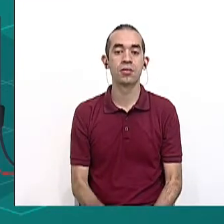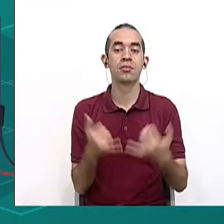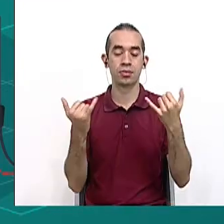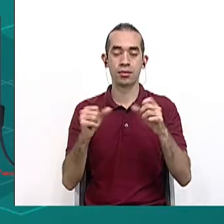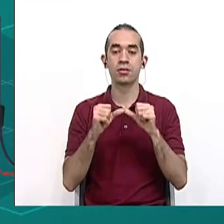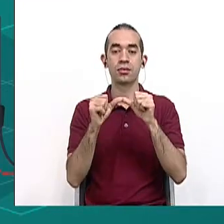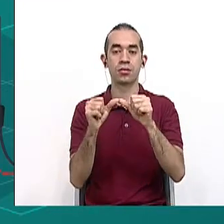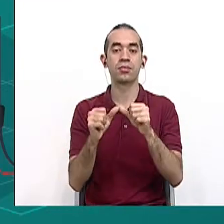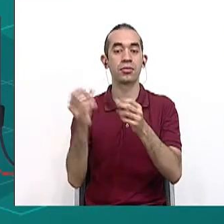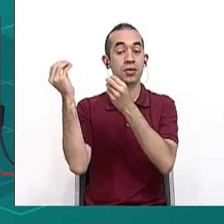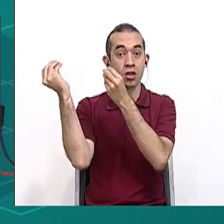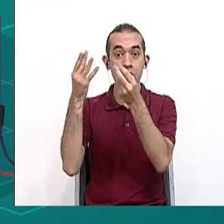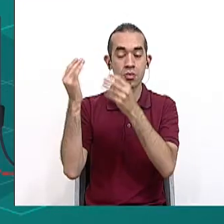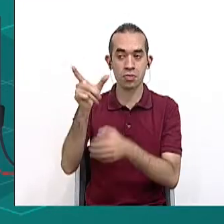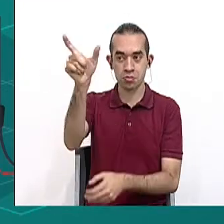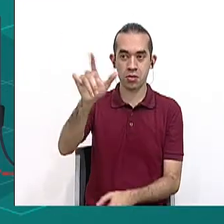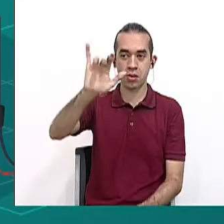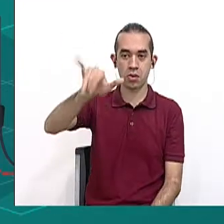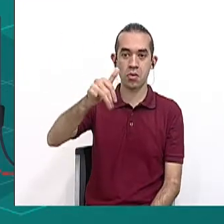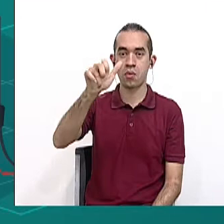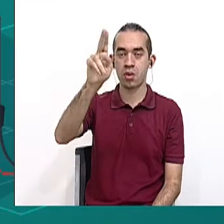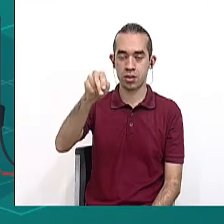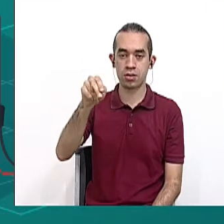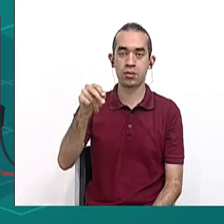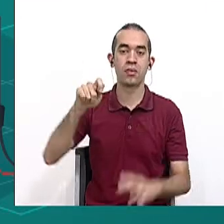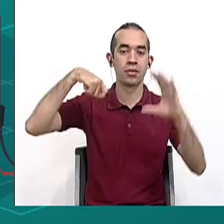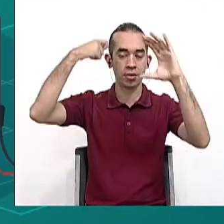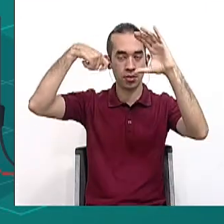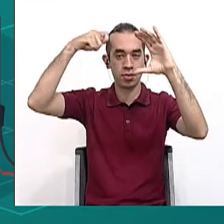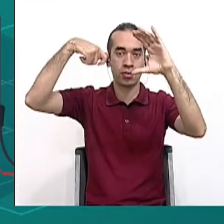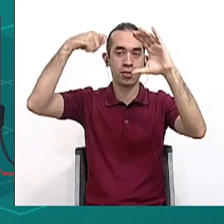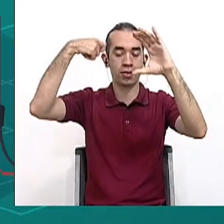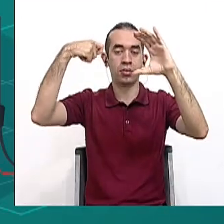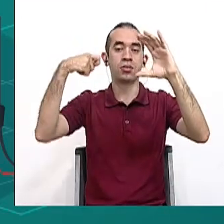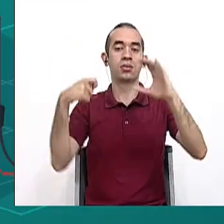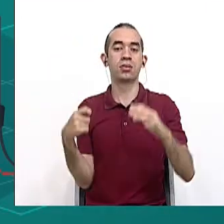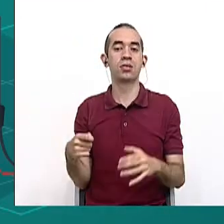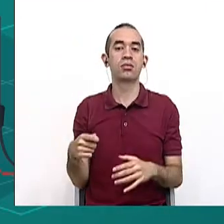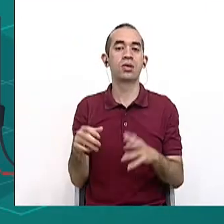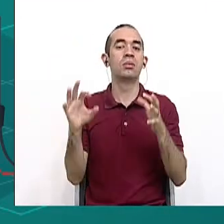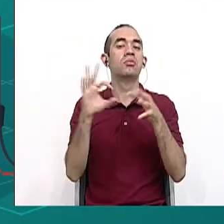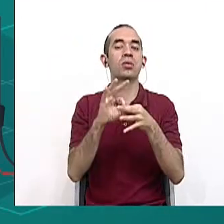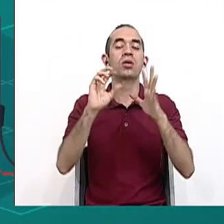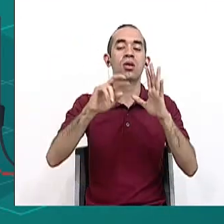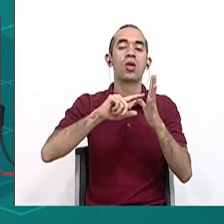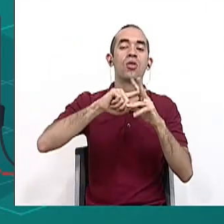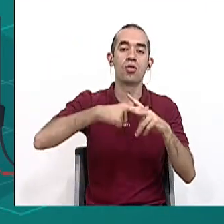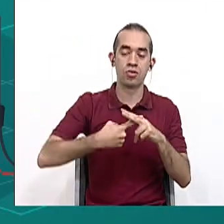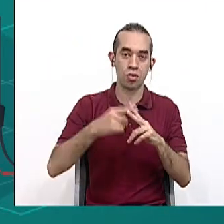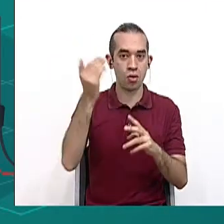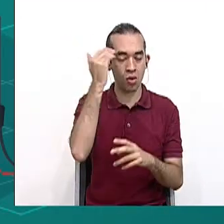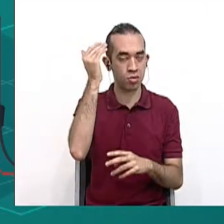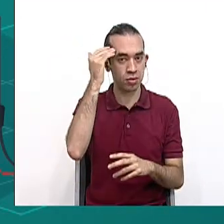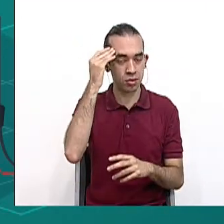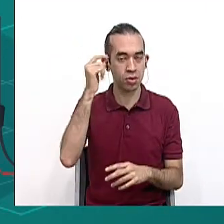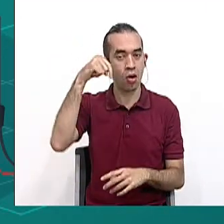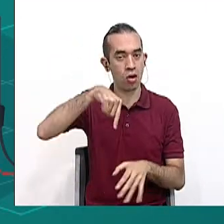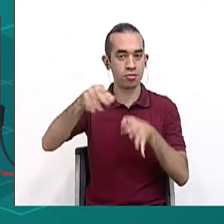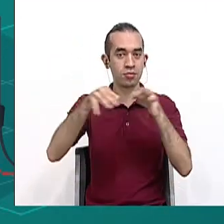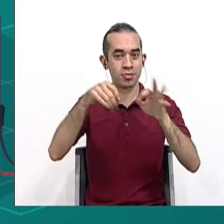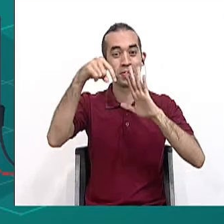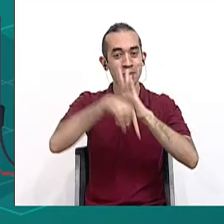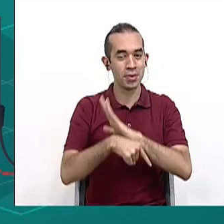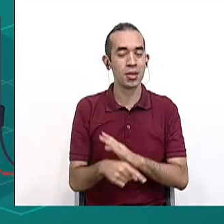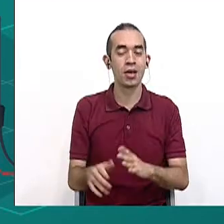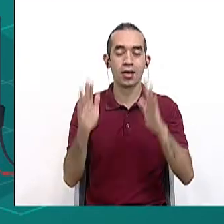con la información que nos trae Juan por medio de un video que va a ser la introducción de los conocimientos que estaremos ampliando. Así